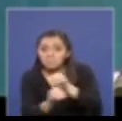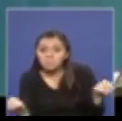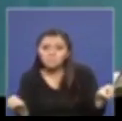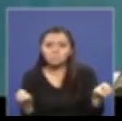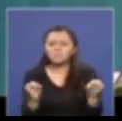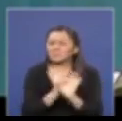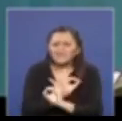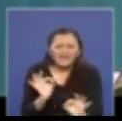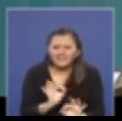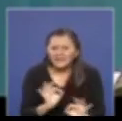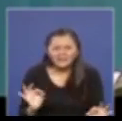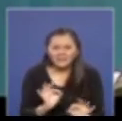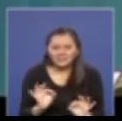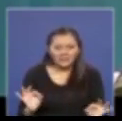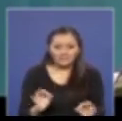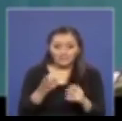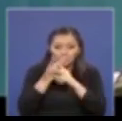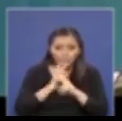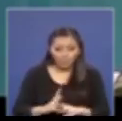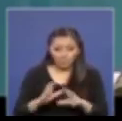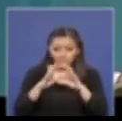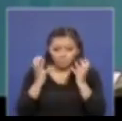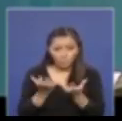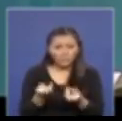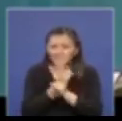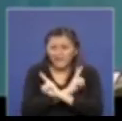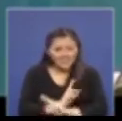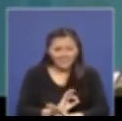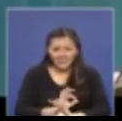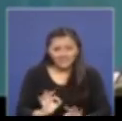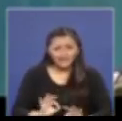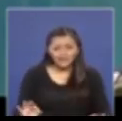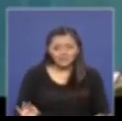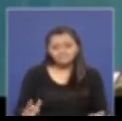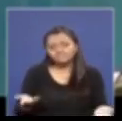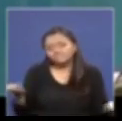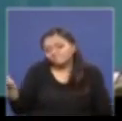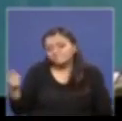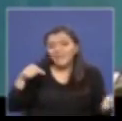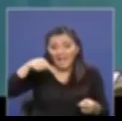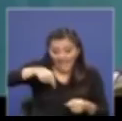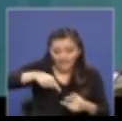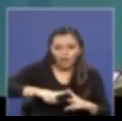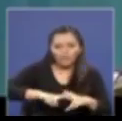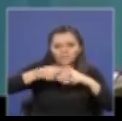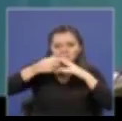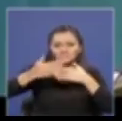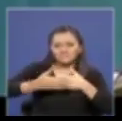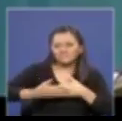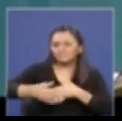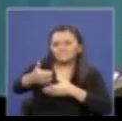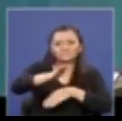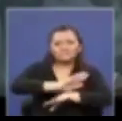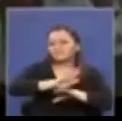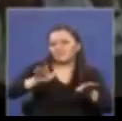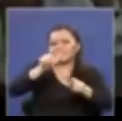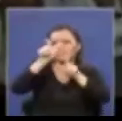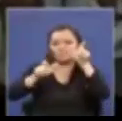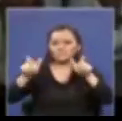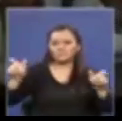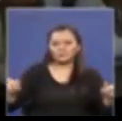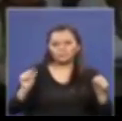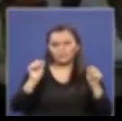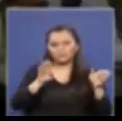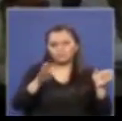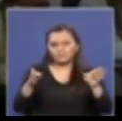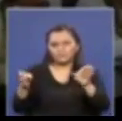para proteger este único planeta que tenemos, podría empezar el entierro de nuestra